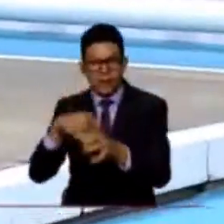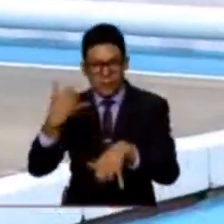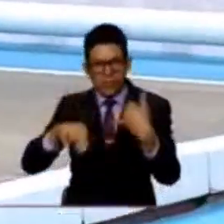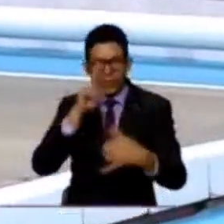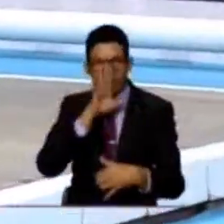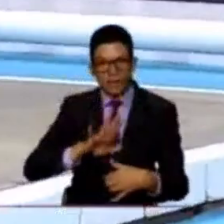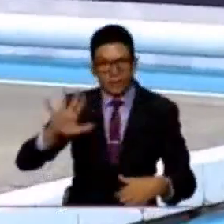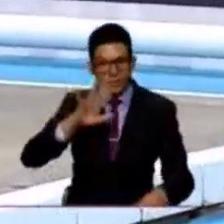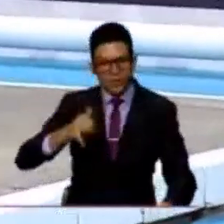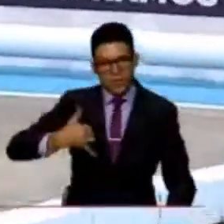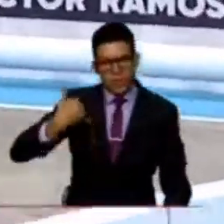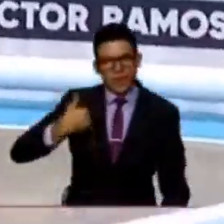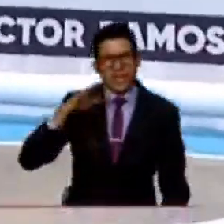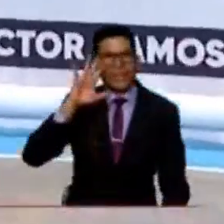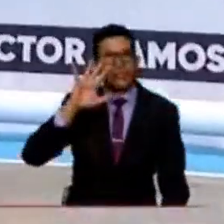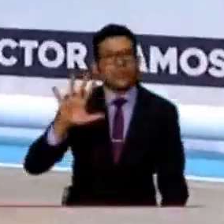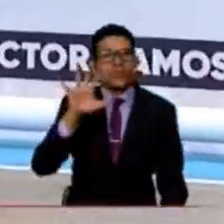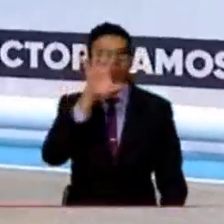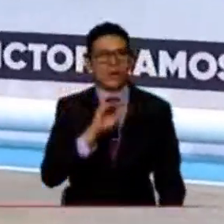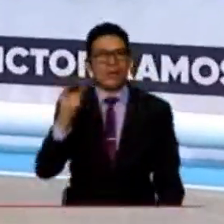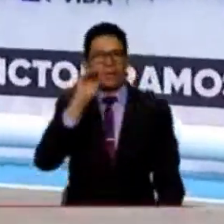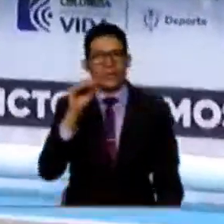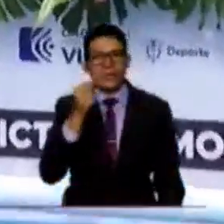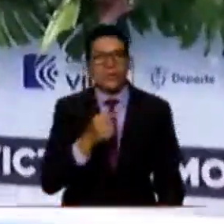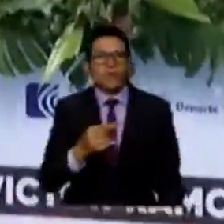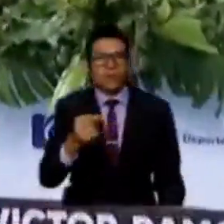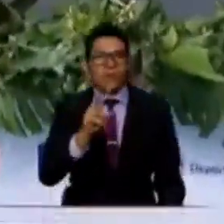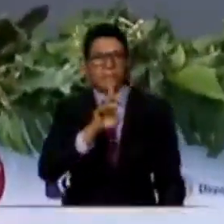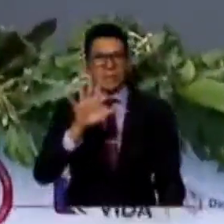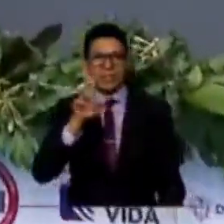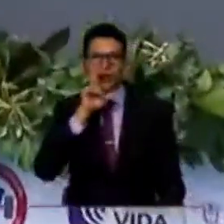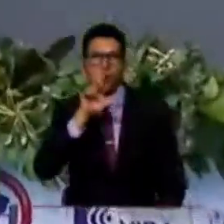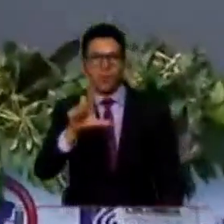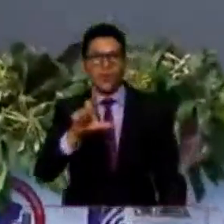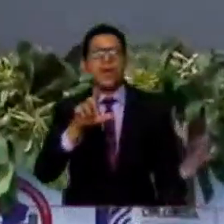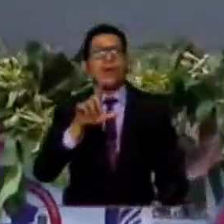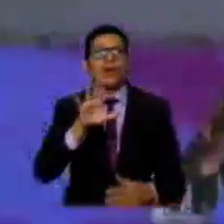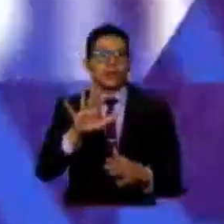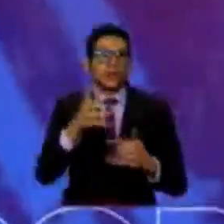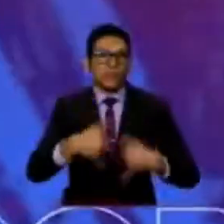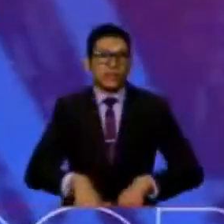Nacionales Juveniles del Eje Cafetero finaliza el próximo 25 de junio en la Villa de Las Palmas.